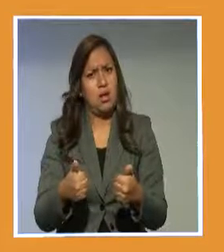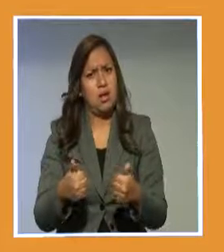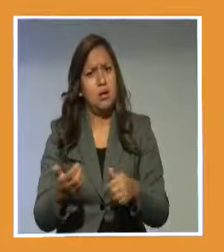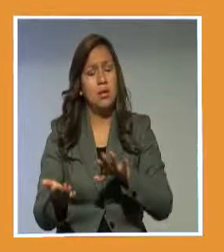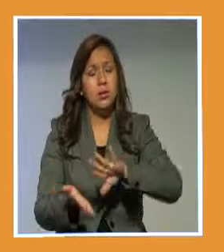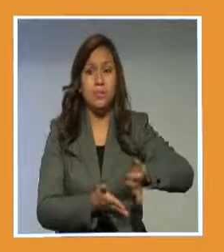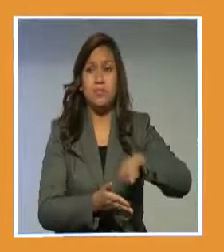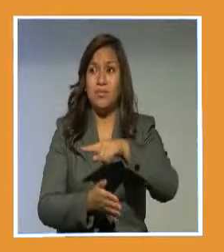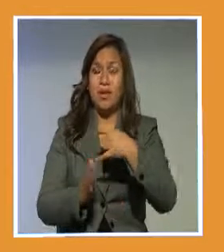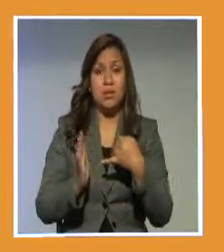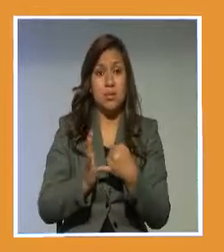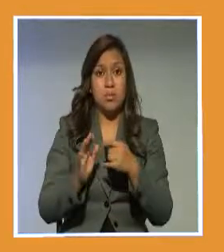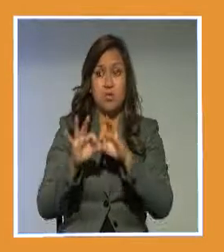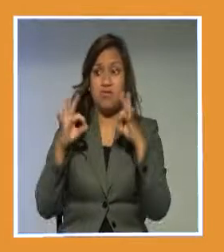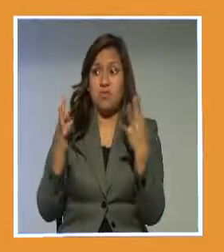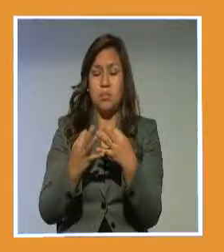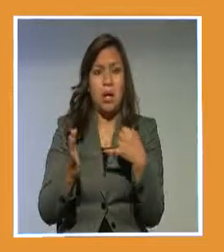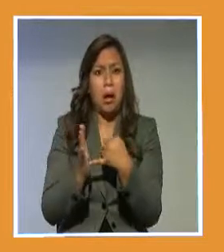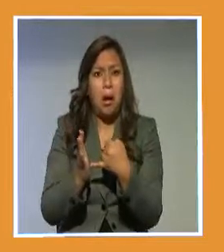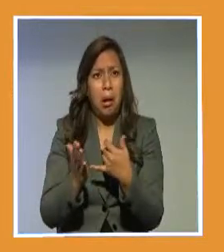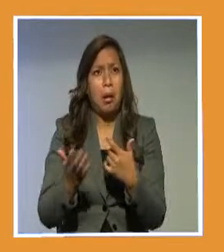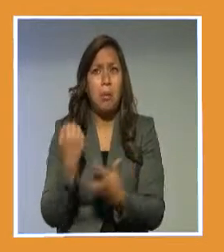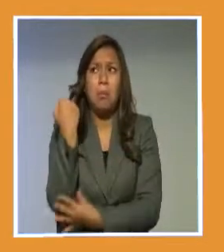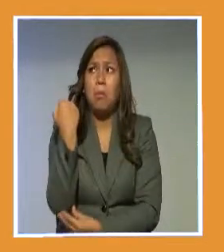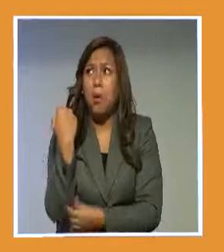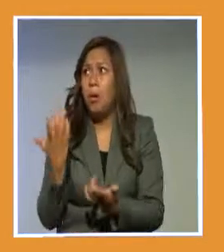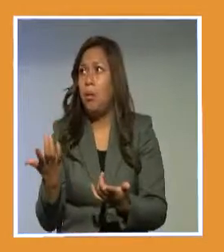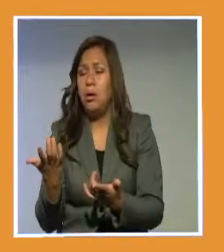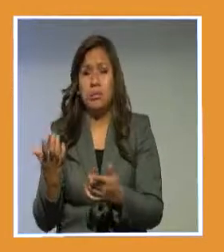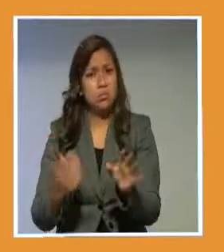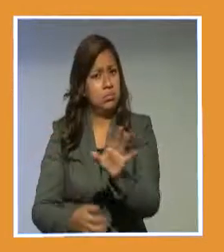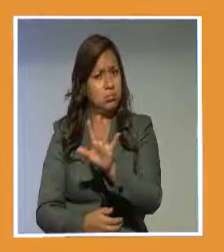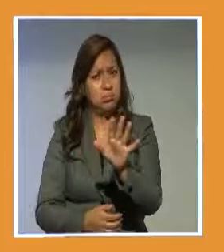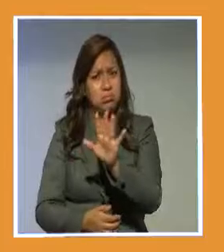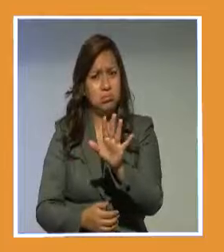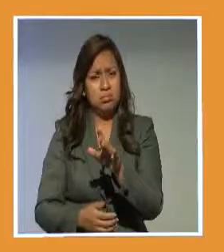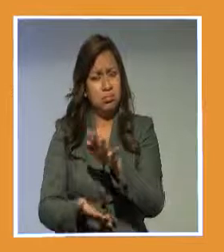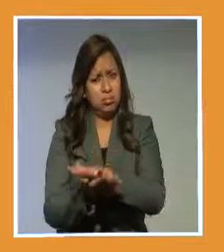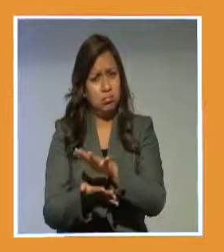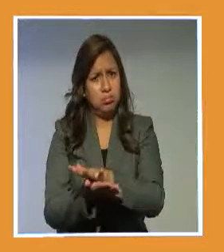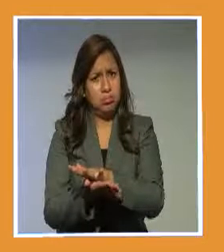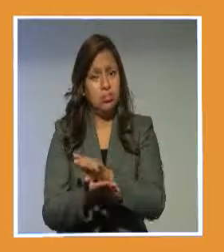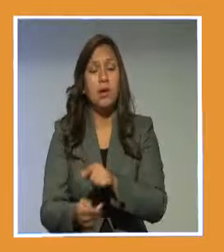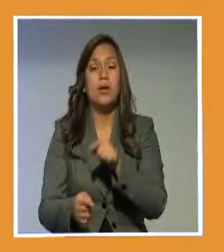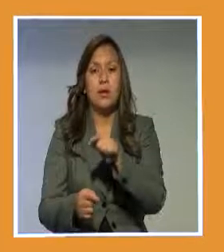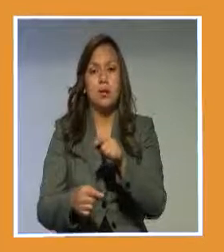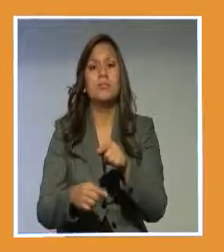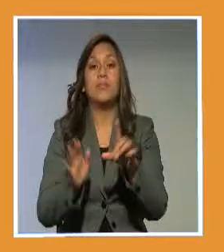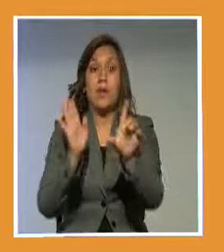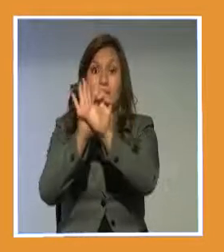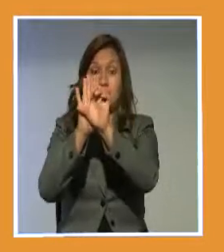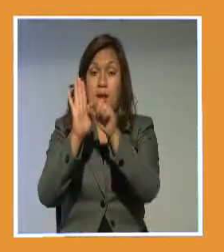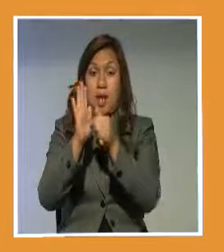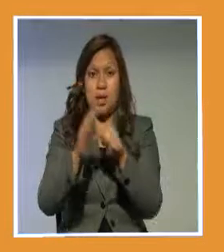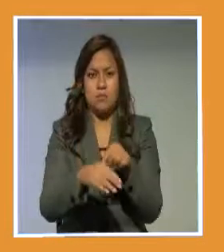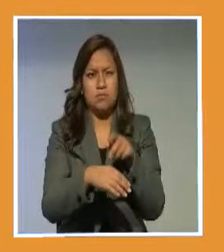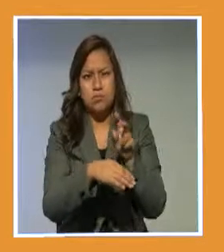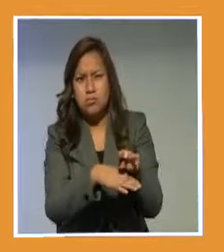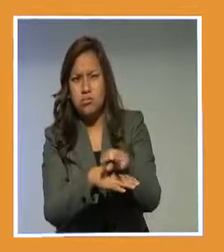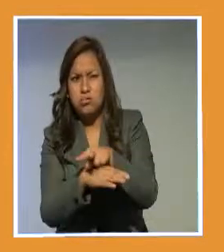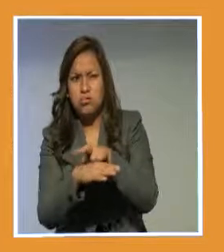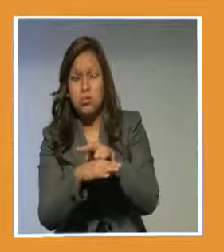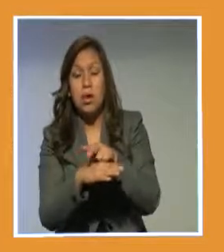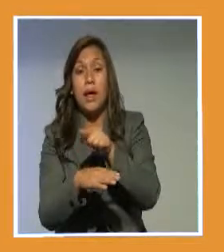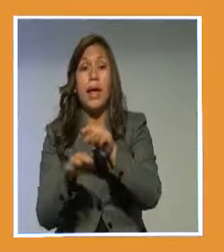de impuesto para pagar, porque estamos, lo que estamos justamente regulando con esta ley es que